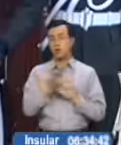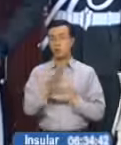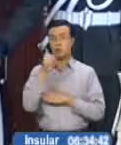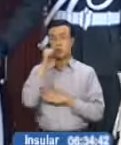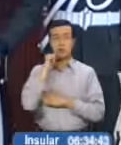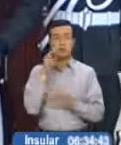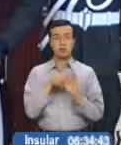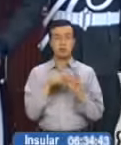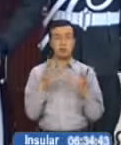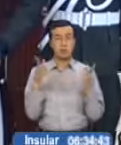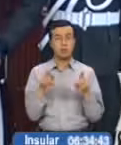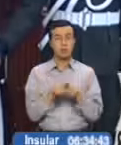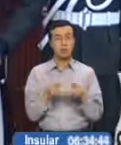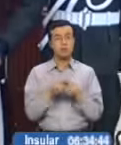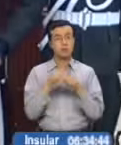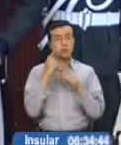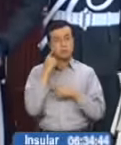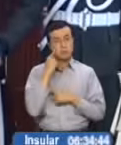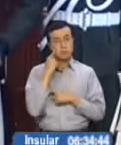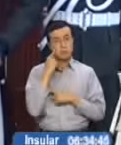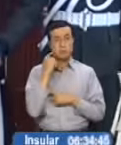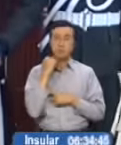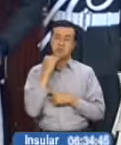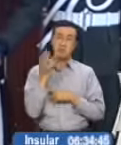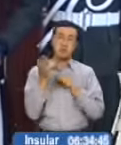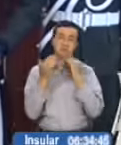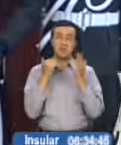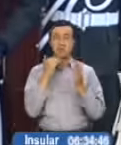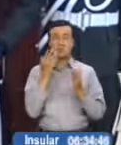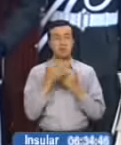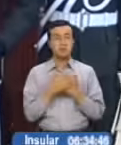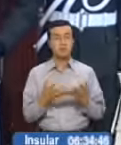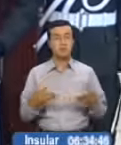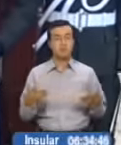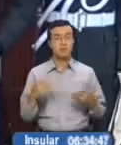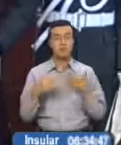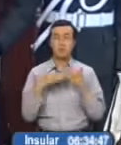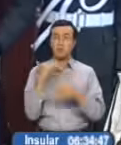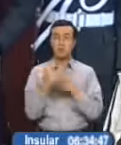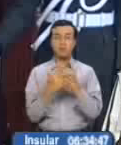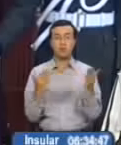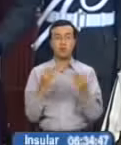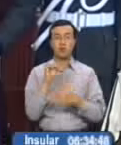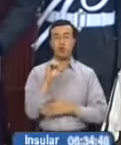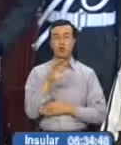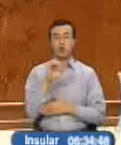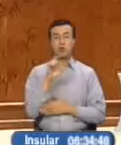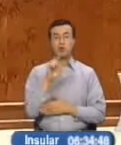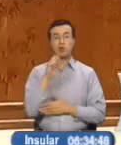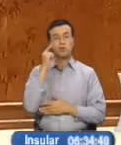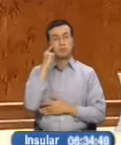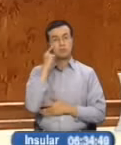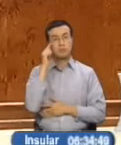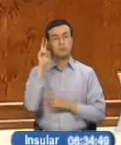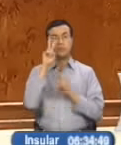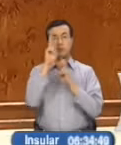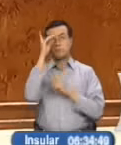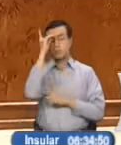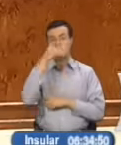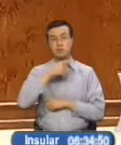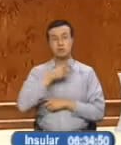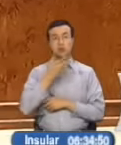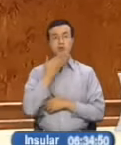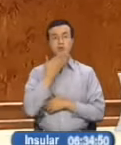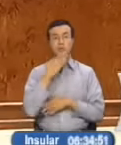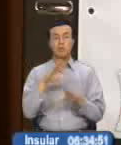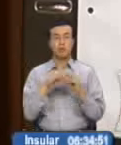me parece que también da cuenta de su quemimportismo frente al proceso. Ocles se muestra cauta con respecto a la decisión que podría